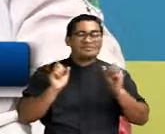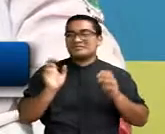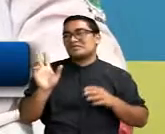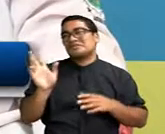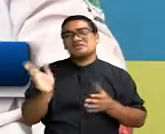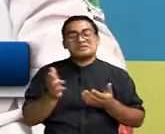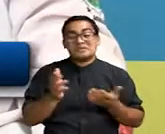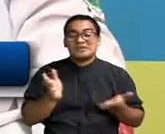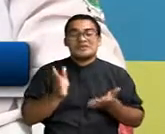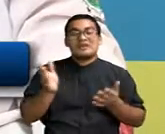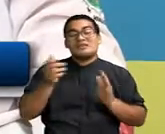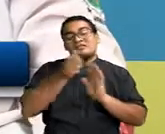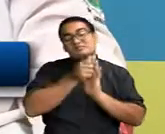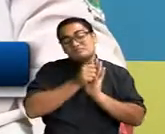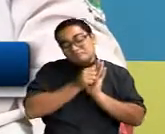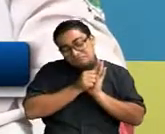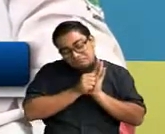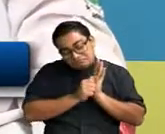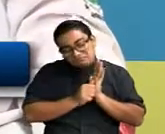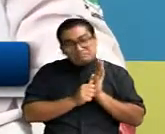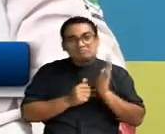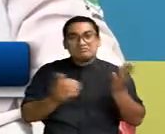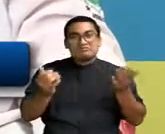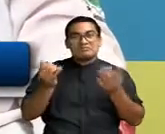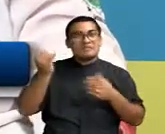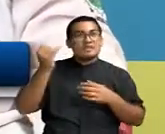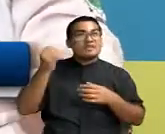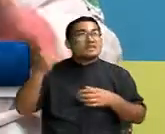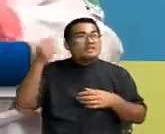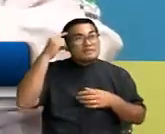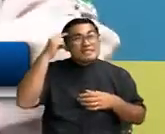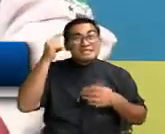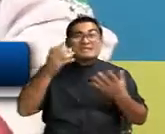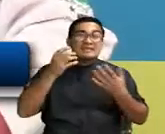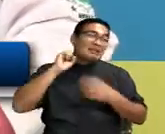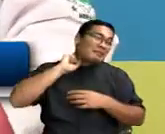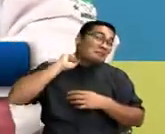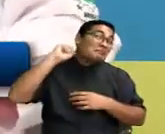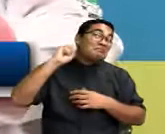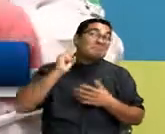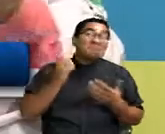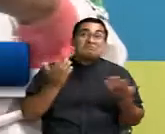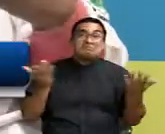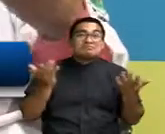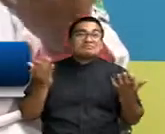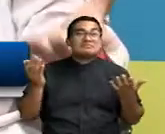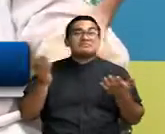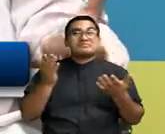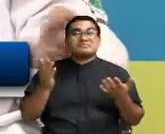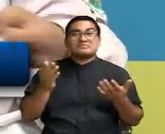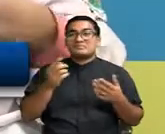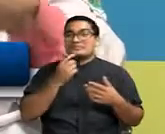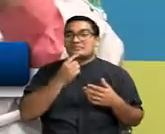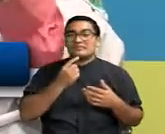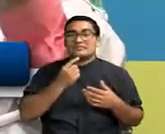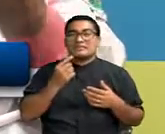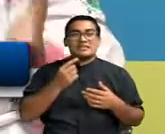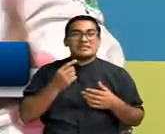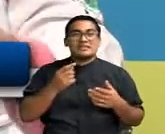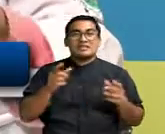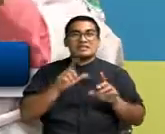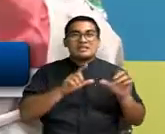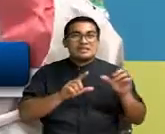Tenemos baja autoestima, pueden haber ideas suicidas, ¿verdad? Todo eso en la parte deprimida, en el enlentecimiento del lenguaje,